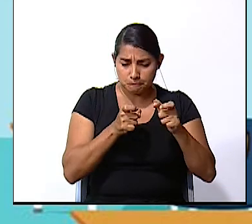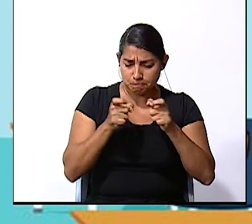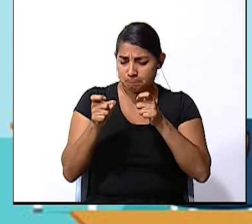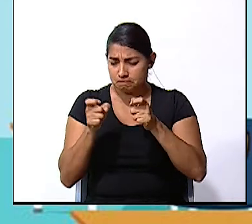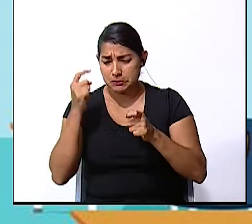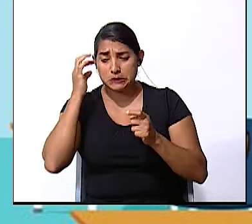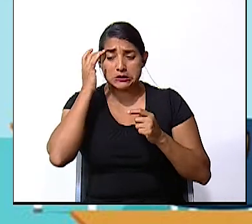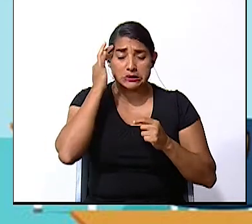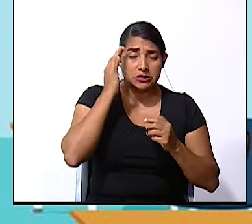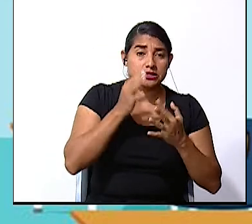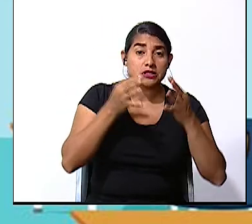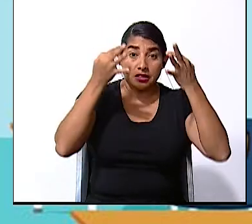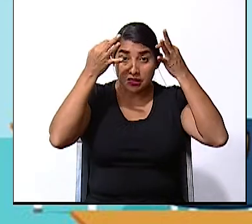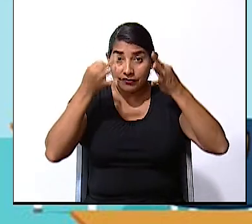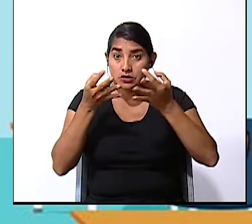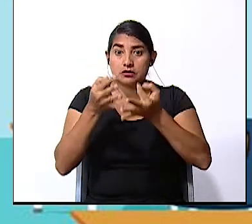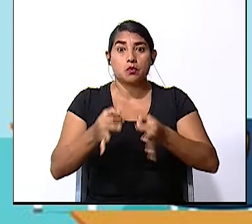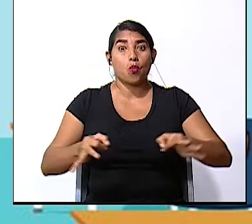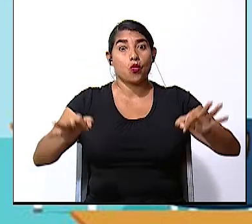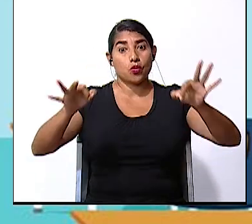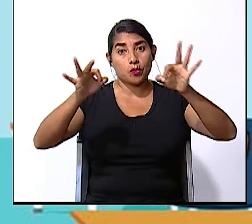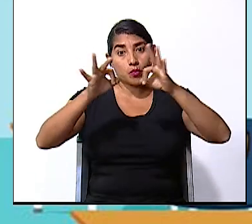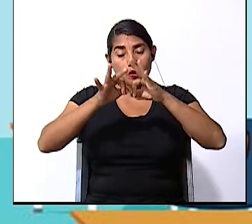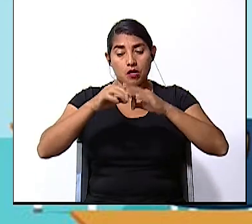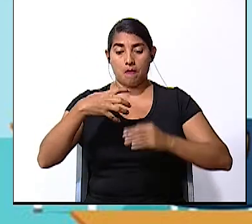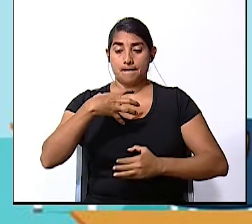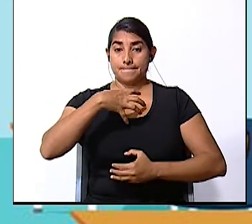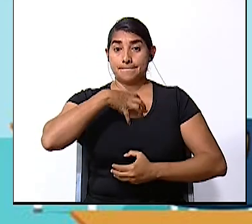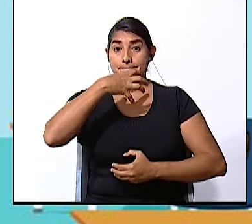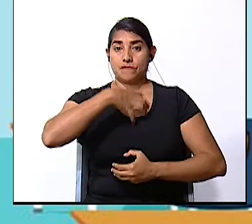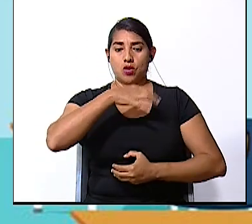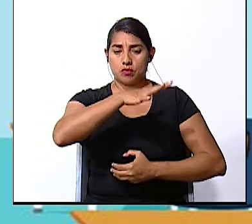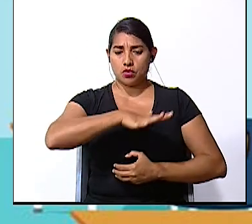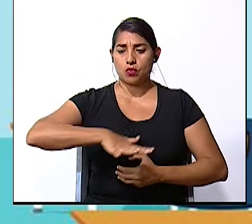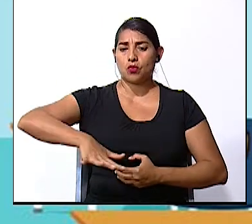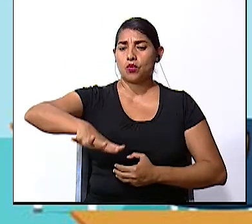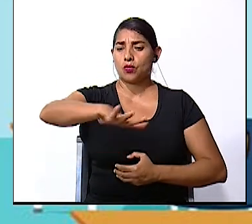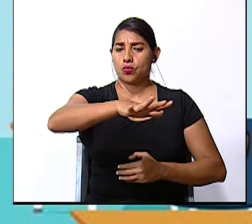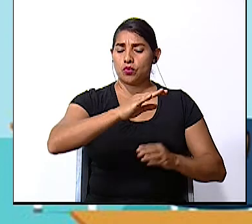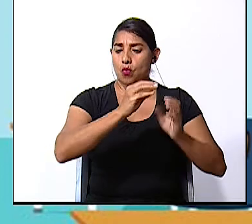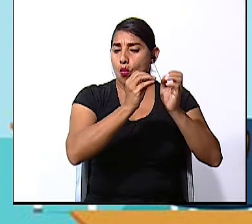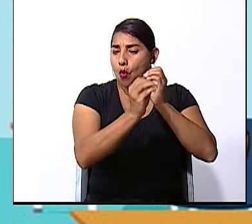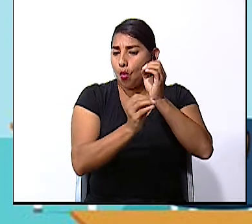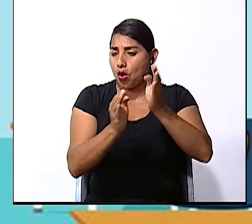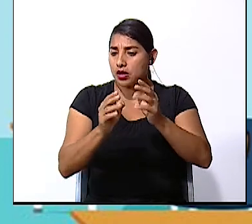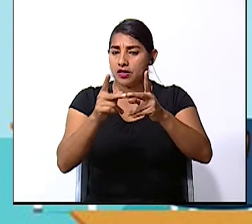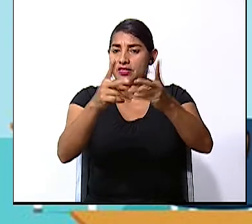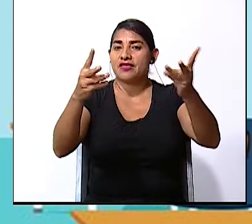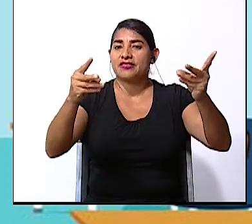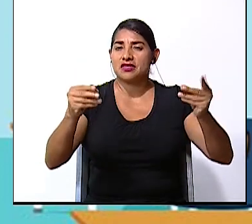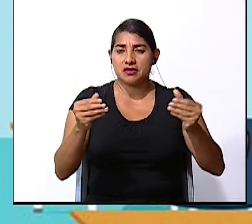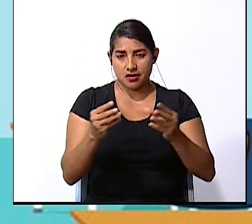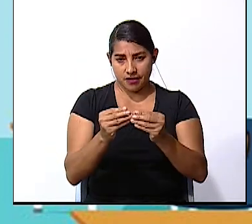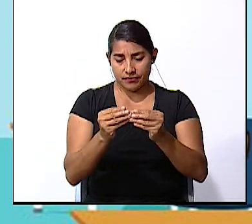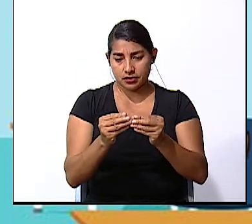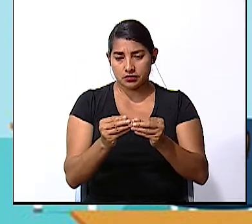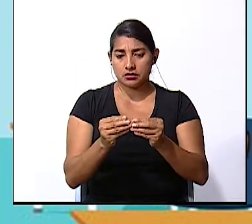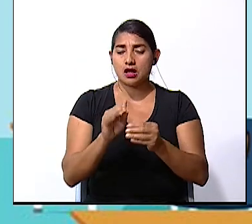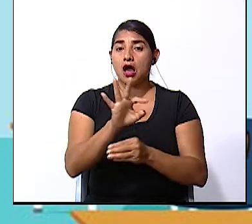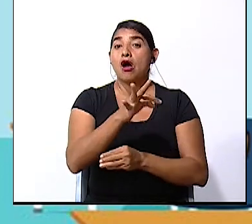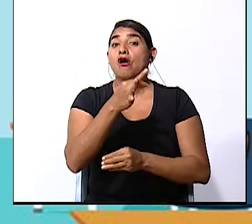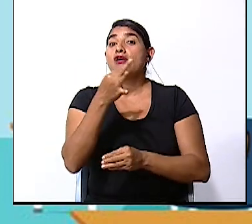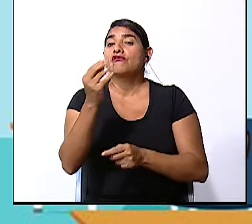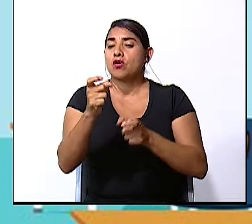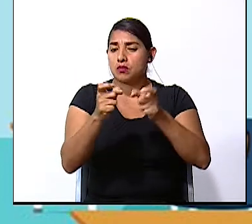momento, decisiones importantes propias de la organización del territorio, la forma